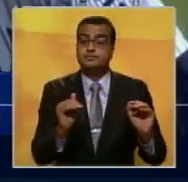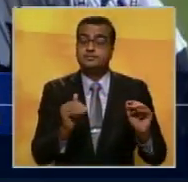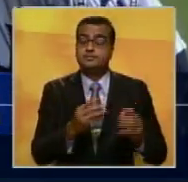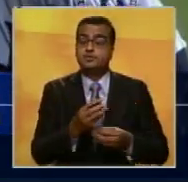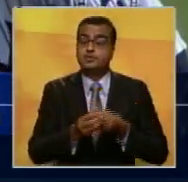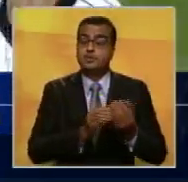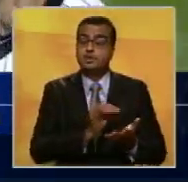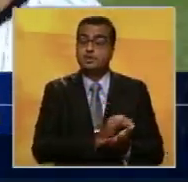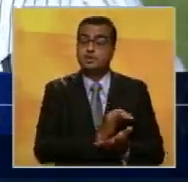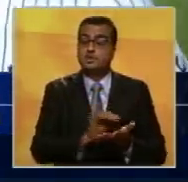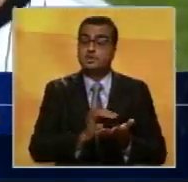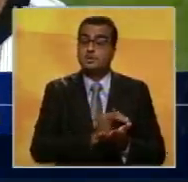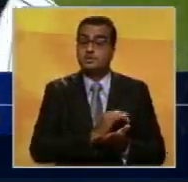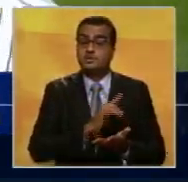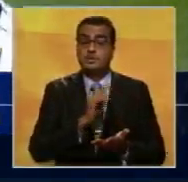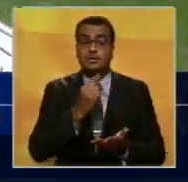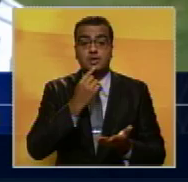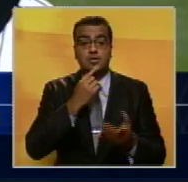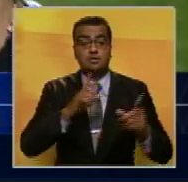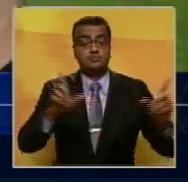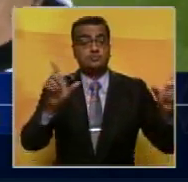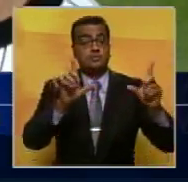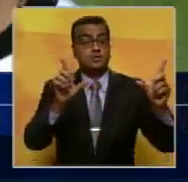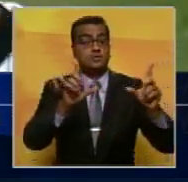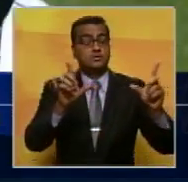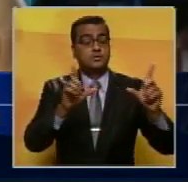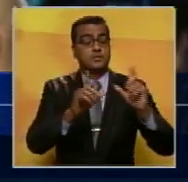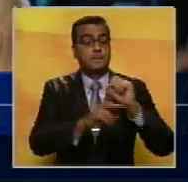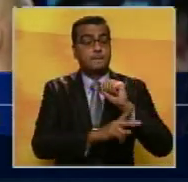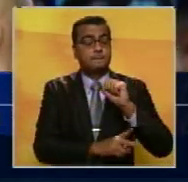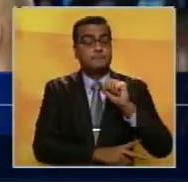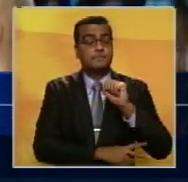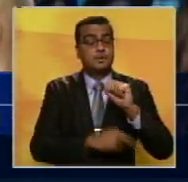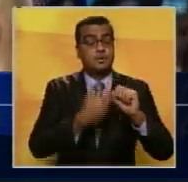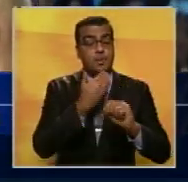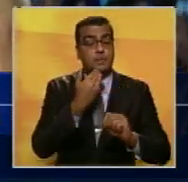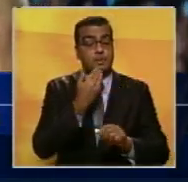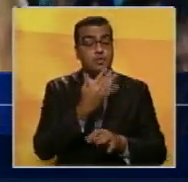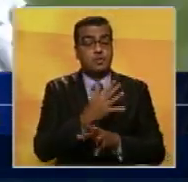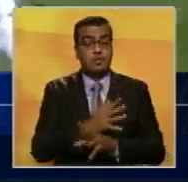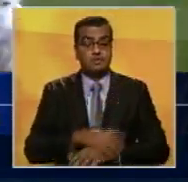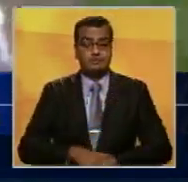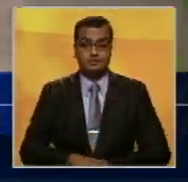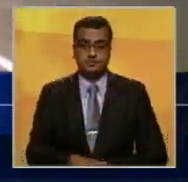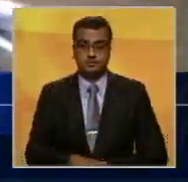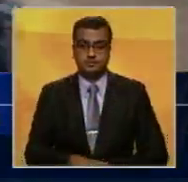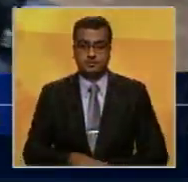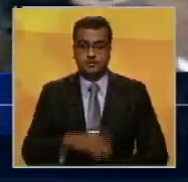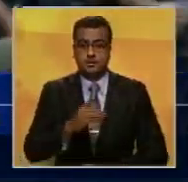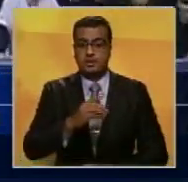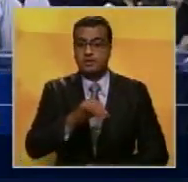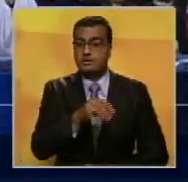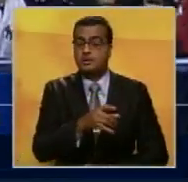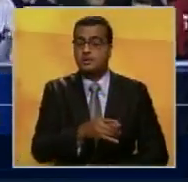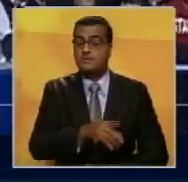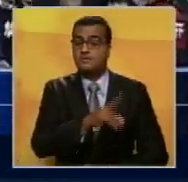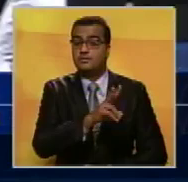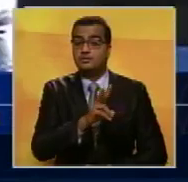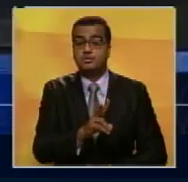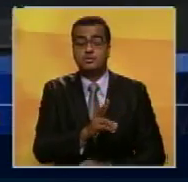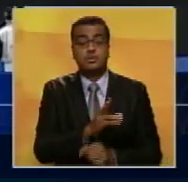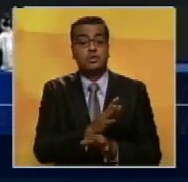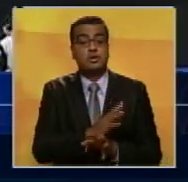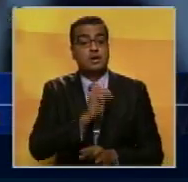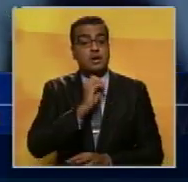organización neoyorquina y revelarán la placa de Jeter en el Parque de los Monumentos previo al juego contra los Astros. Derek Jeter será el 22º jugador